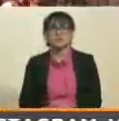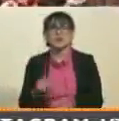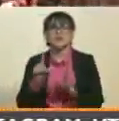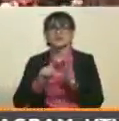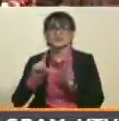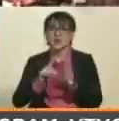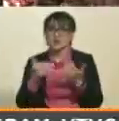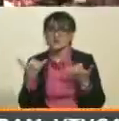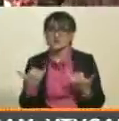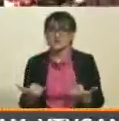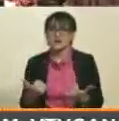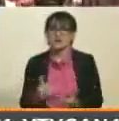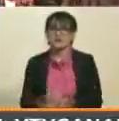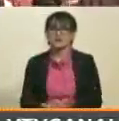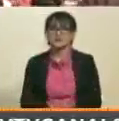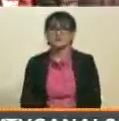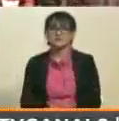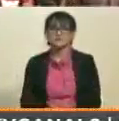ya, Liceta.